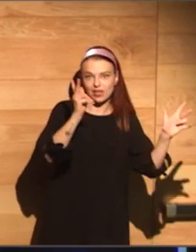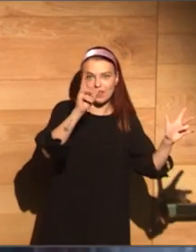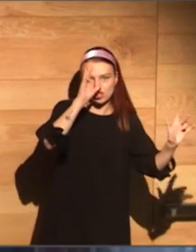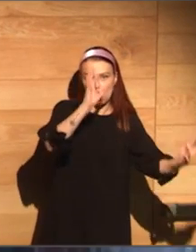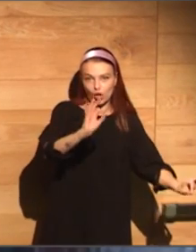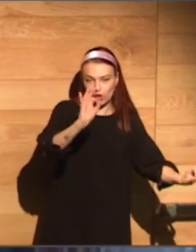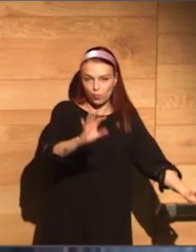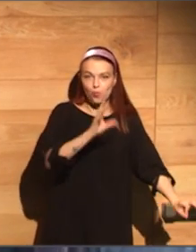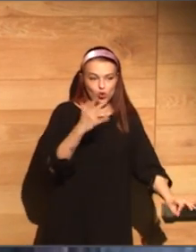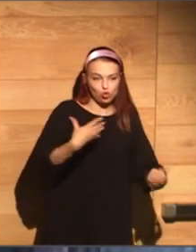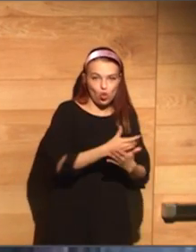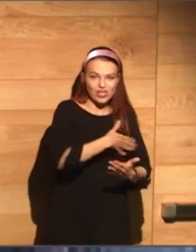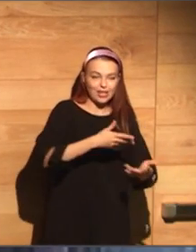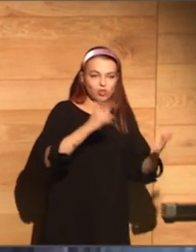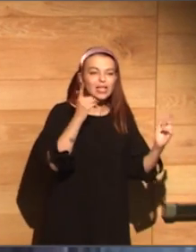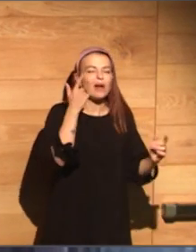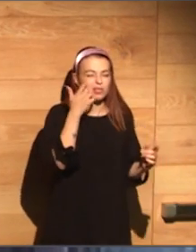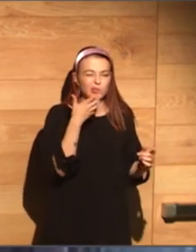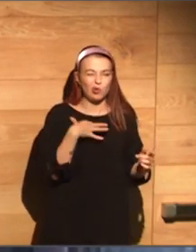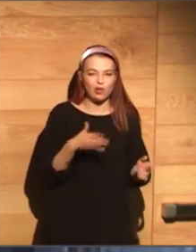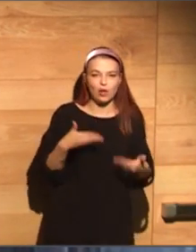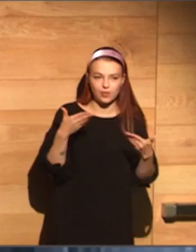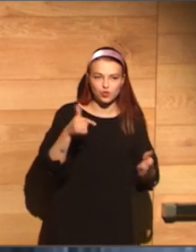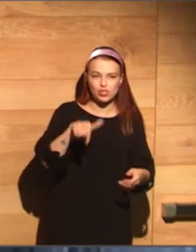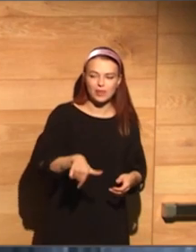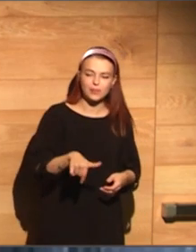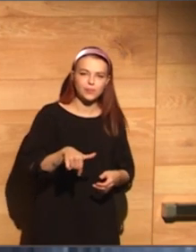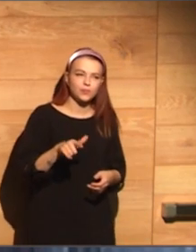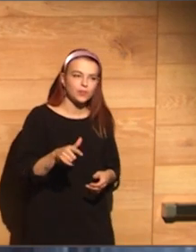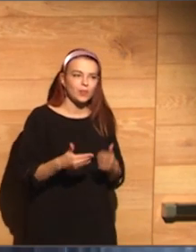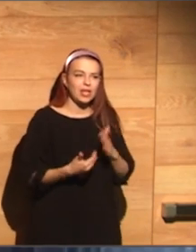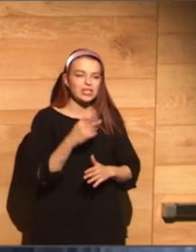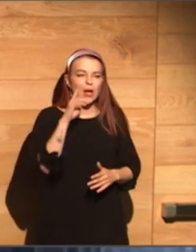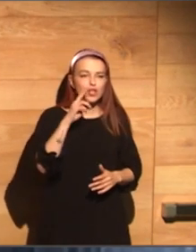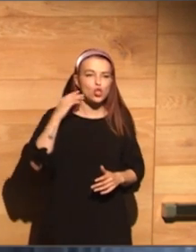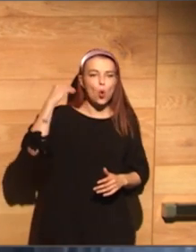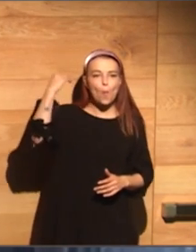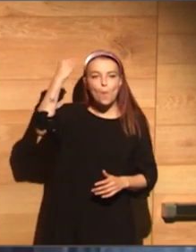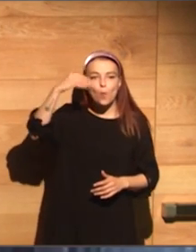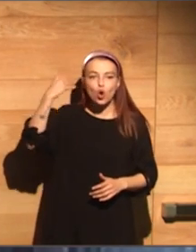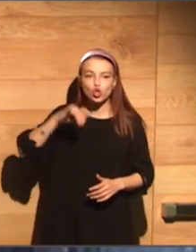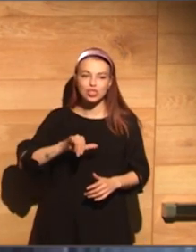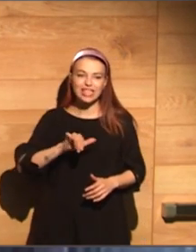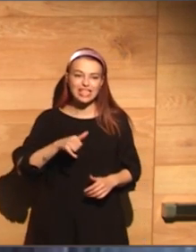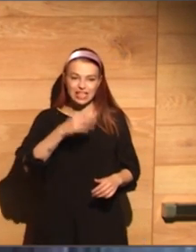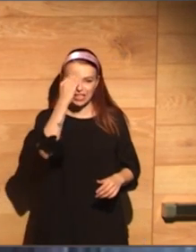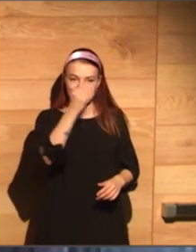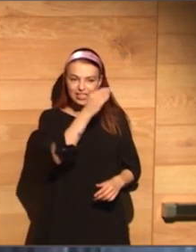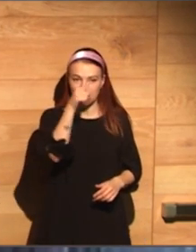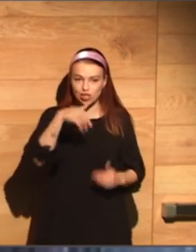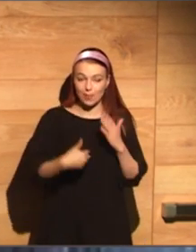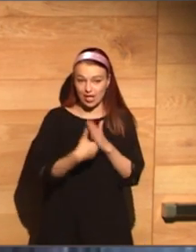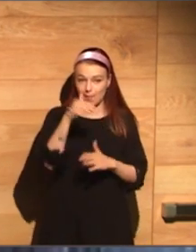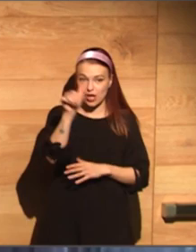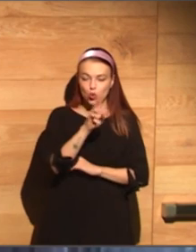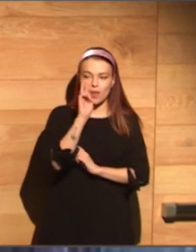A ver si te ayudo yo un poco. Yo hoy estaba viendo Moros y Cristianos por la mañana, que era una que me quedaba por ver, y lo que sentí